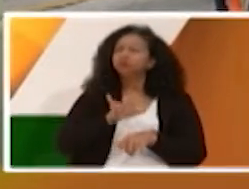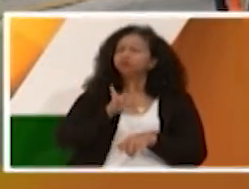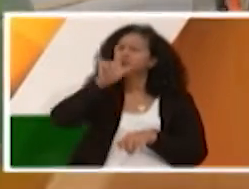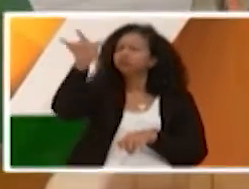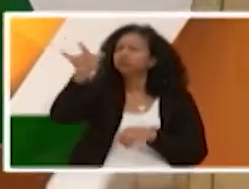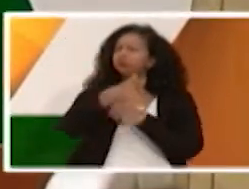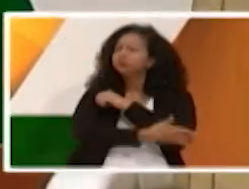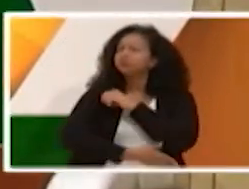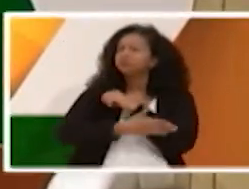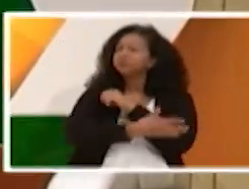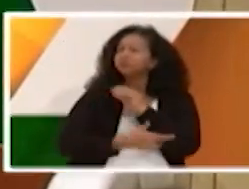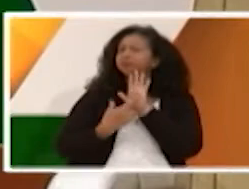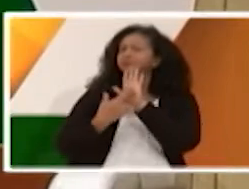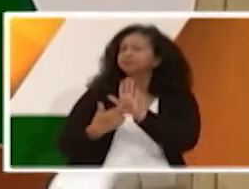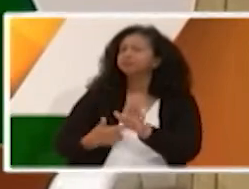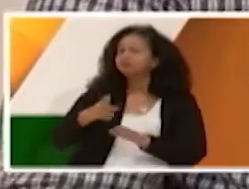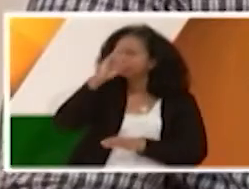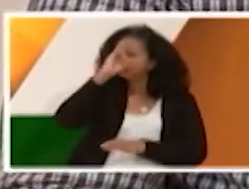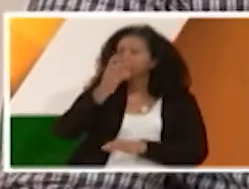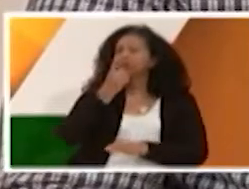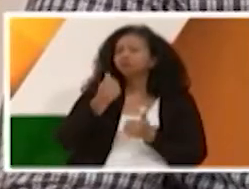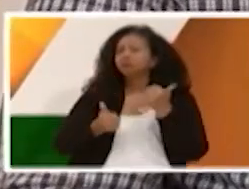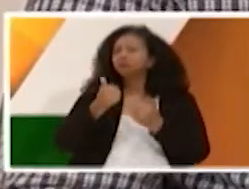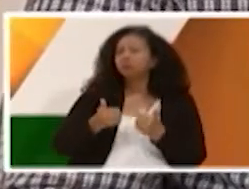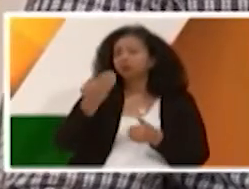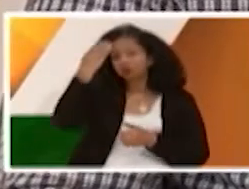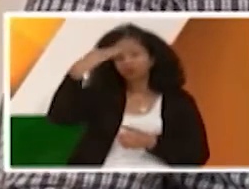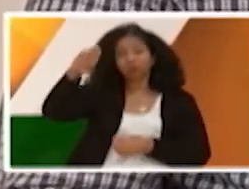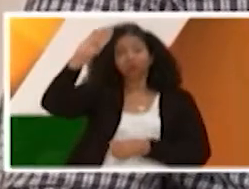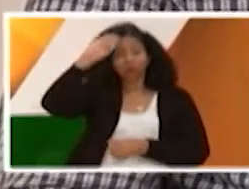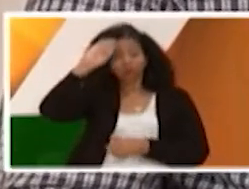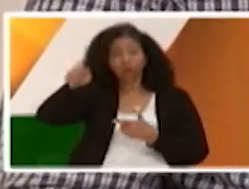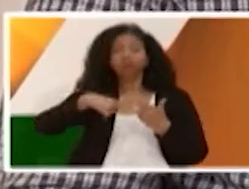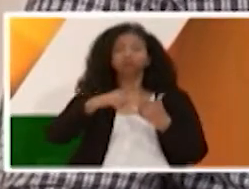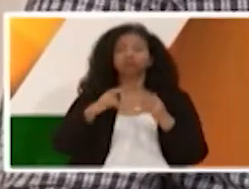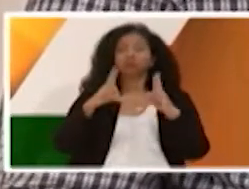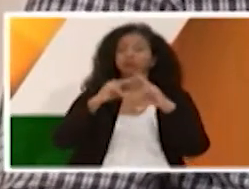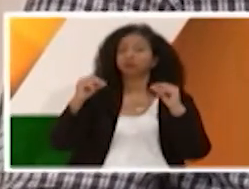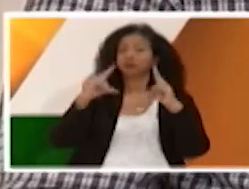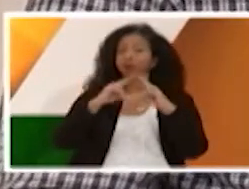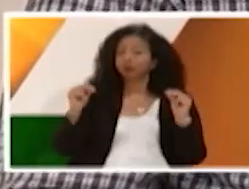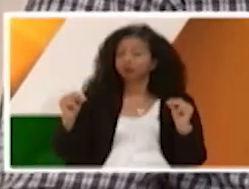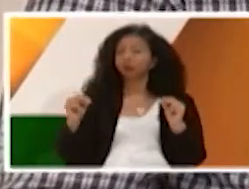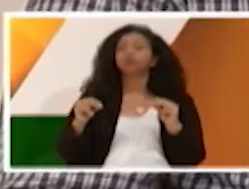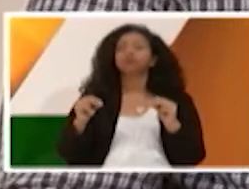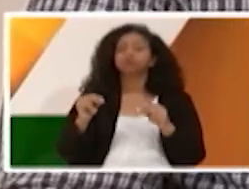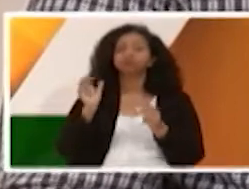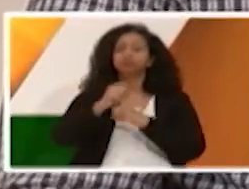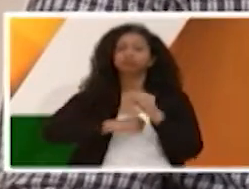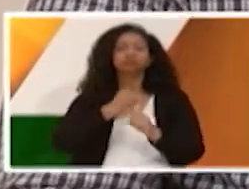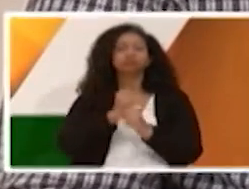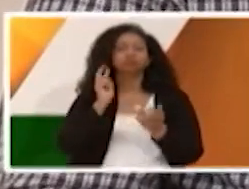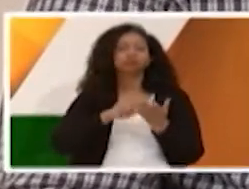Bueno, representando a la República Dominicana? yo he estado en Cuba, he estado en Nicaragua en el 2013,